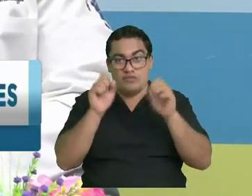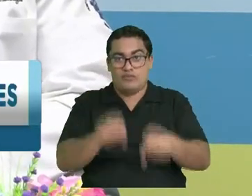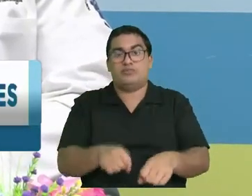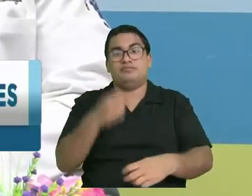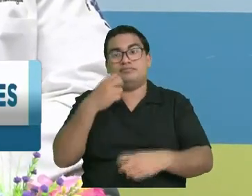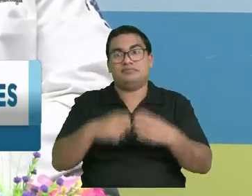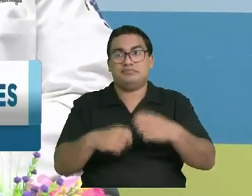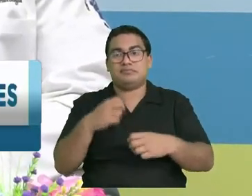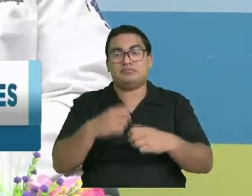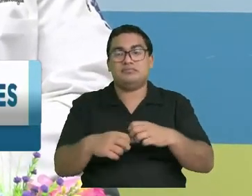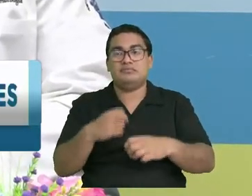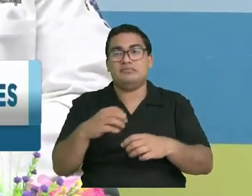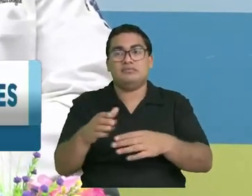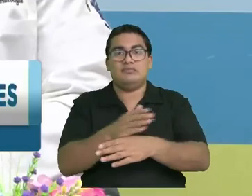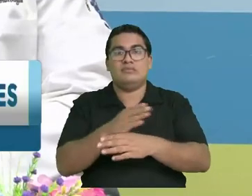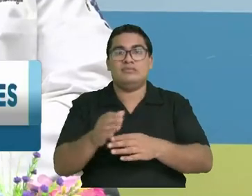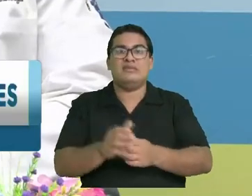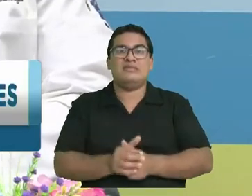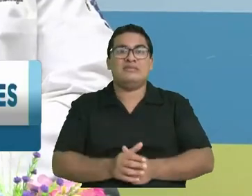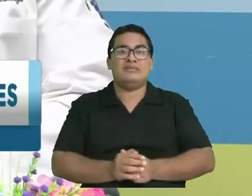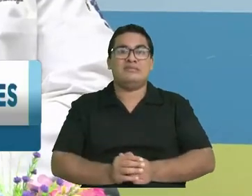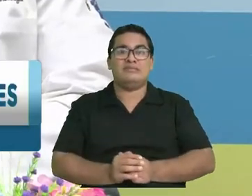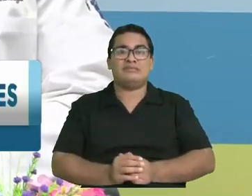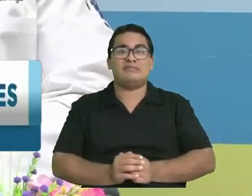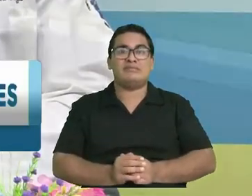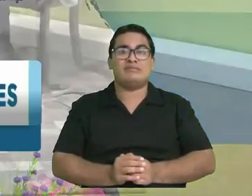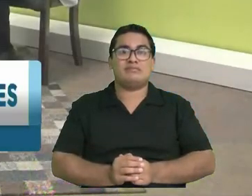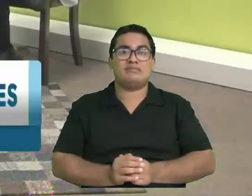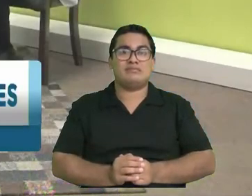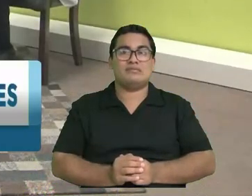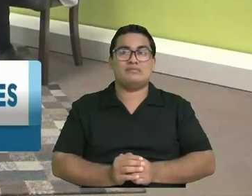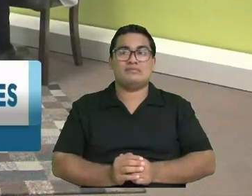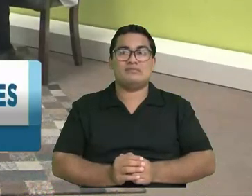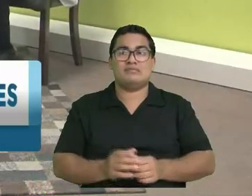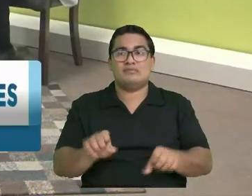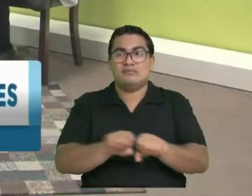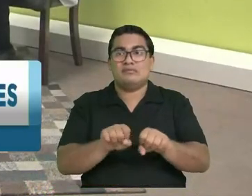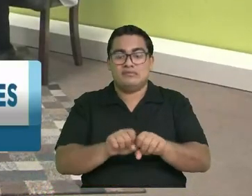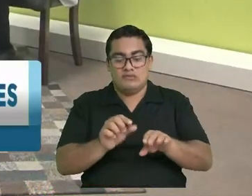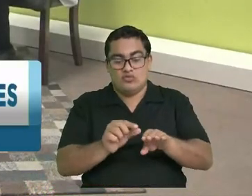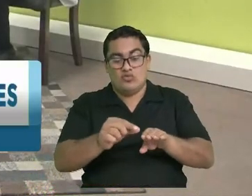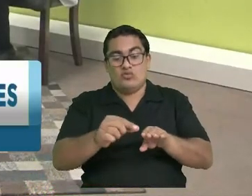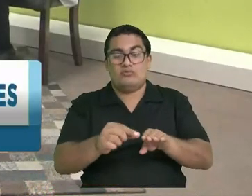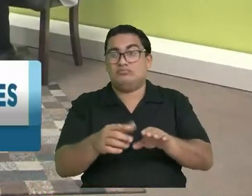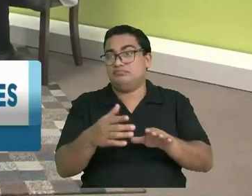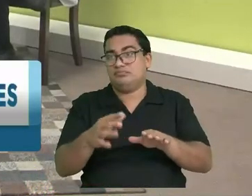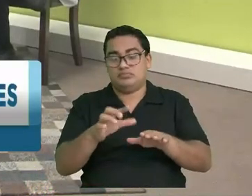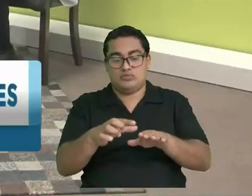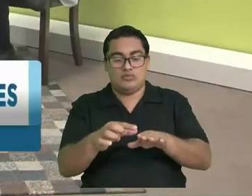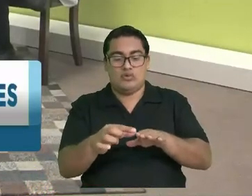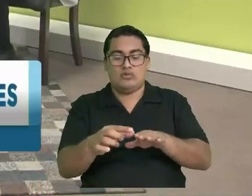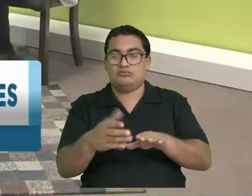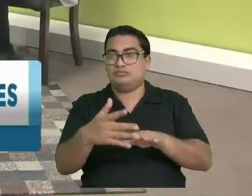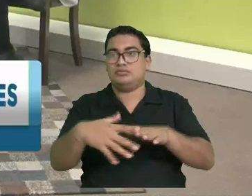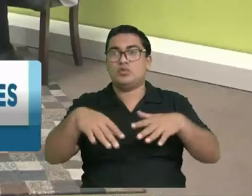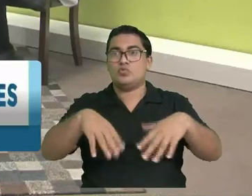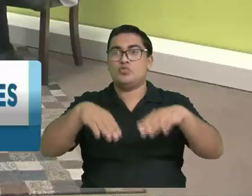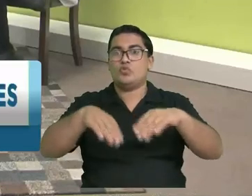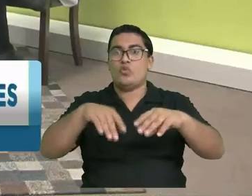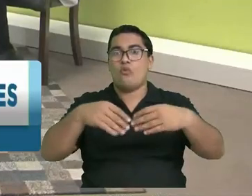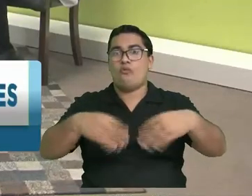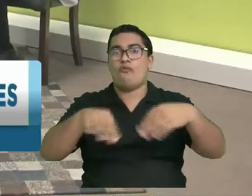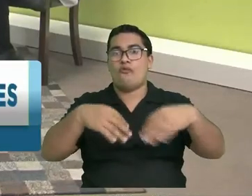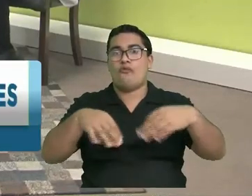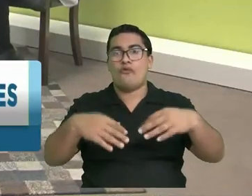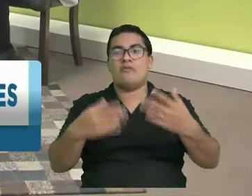daño y deformidades en tus dedos. ¿No hay entonces problema que sea un poquito más desahogado? No hay problemas en que sea un poco desahogado. El